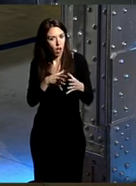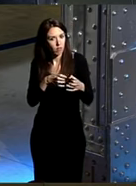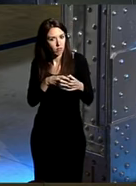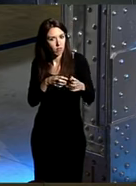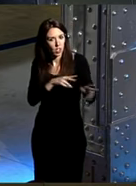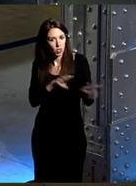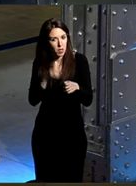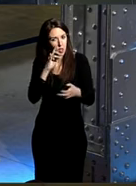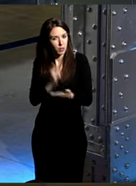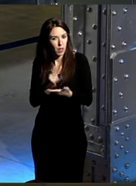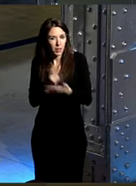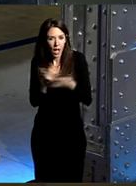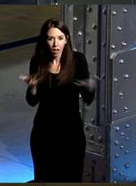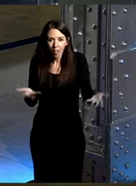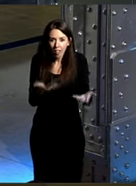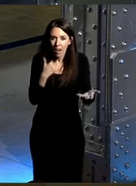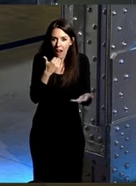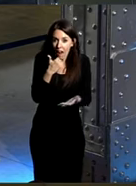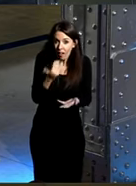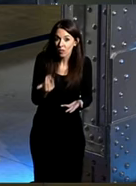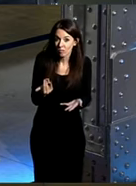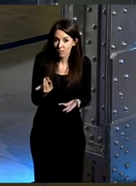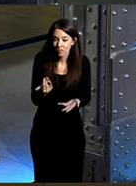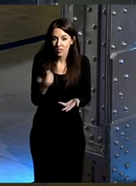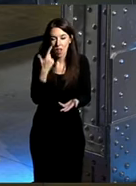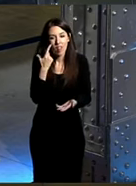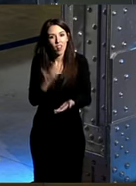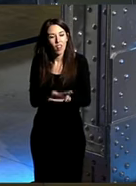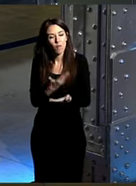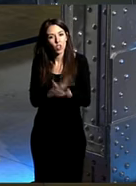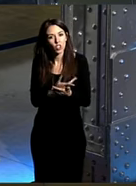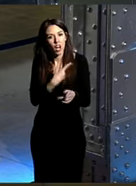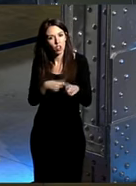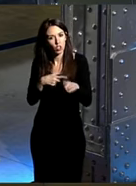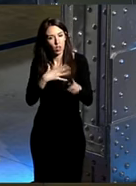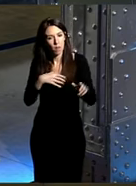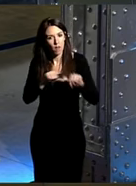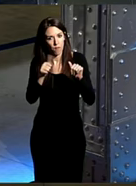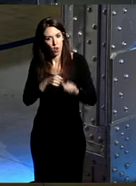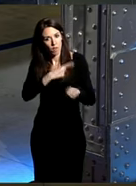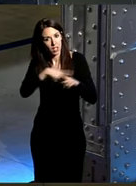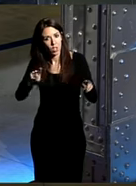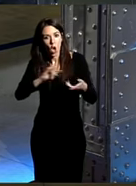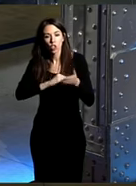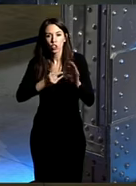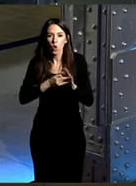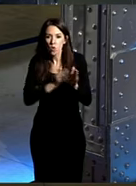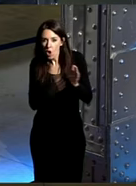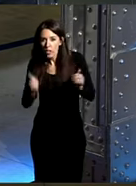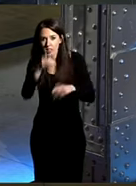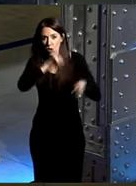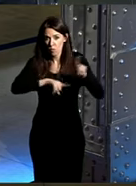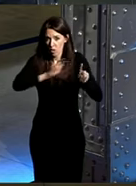hacer algo experimental, pequeño, ¿no? Demostrar que las cosas se pueden hacer de otra forma, que hay soluciones alternativas a los